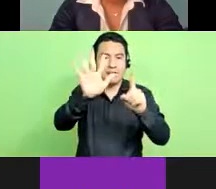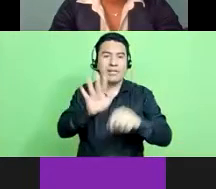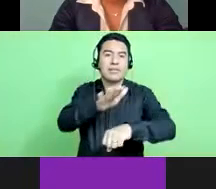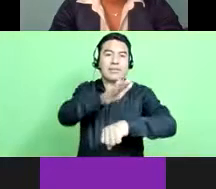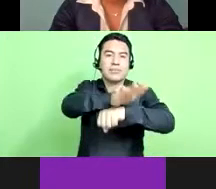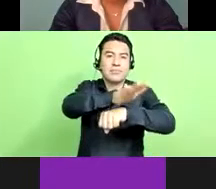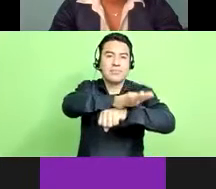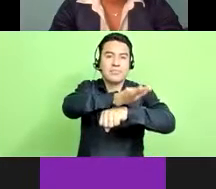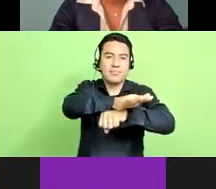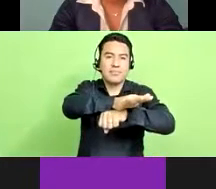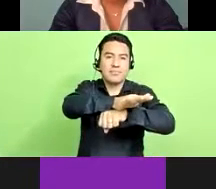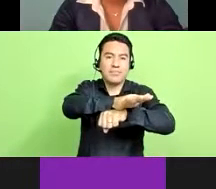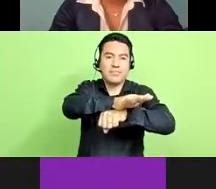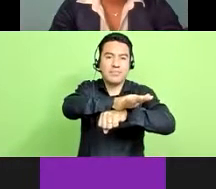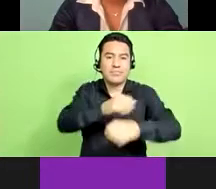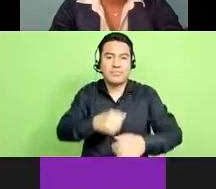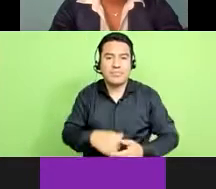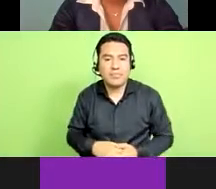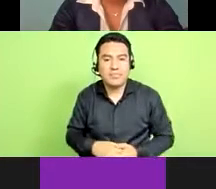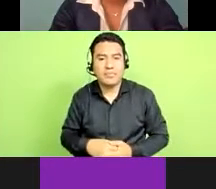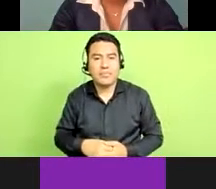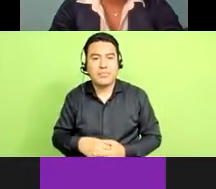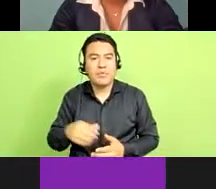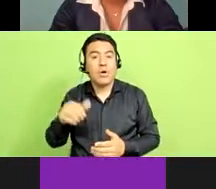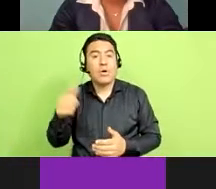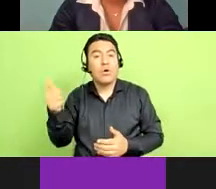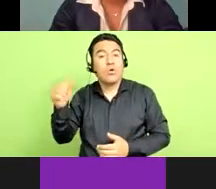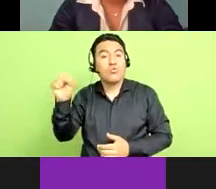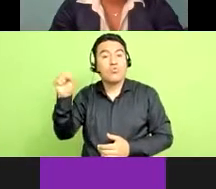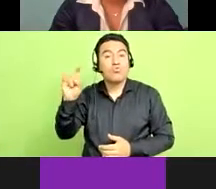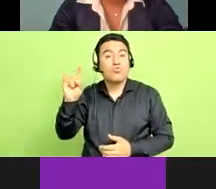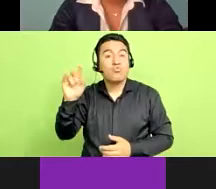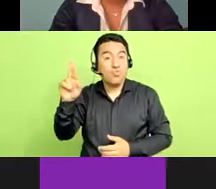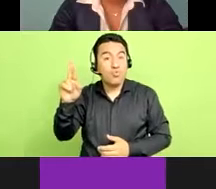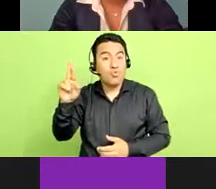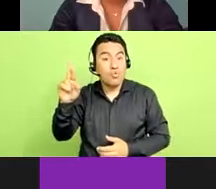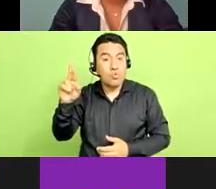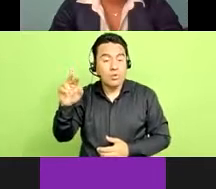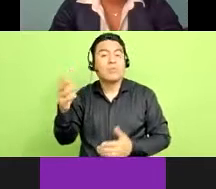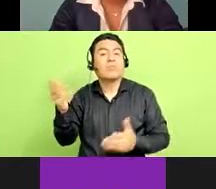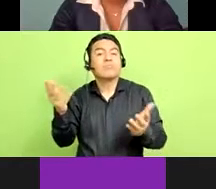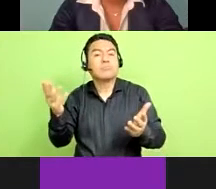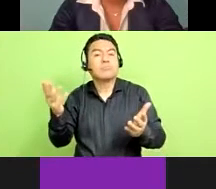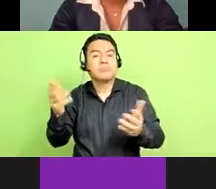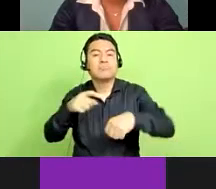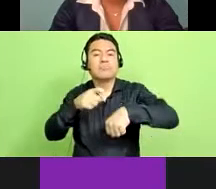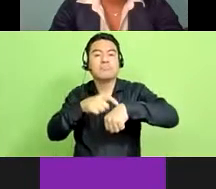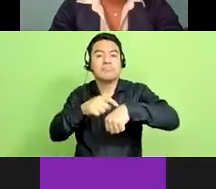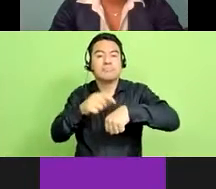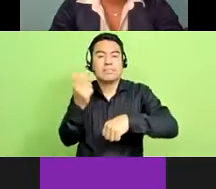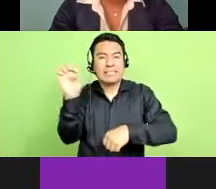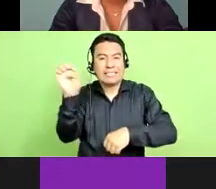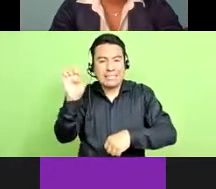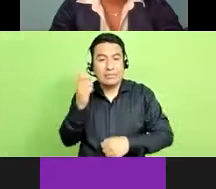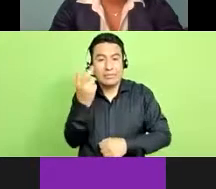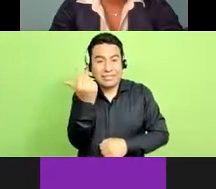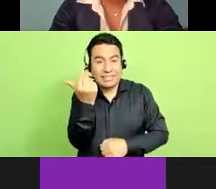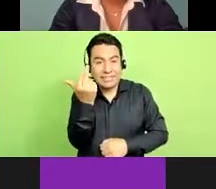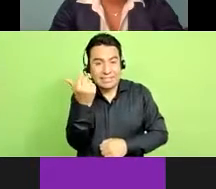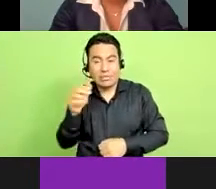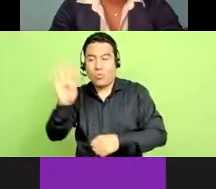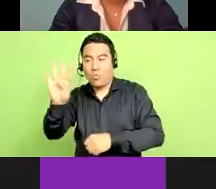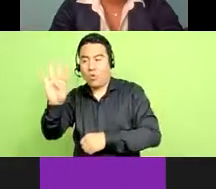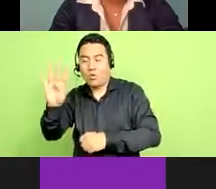18 horas macro región sur costa 13 de enero horario 4 pm